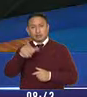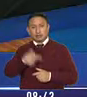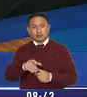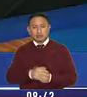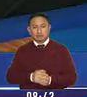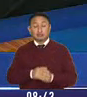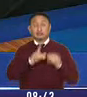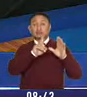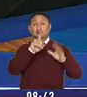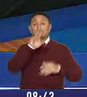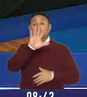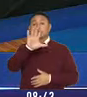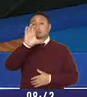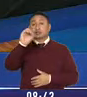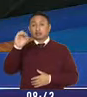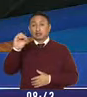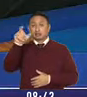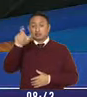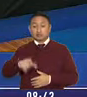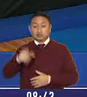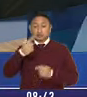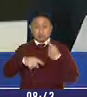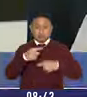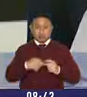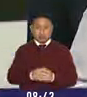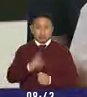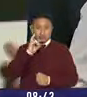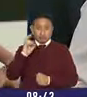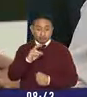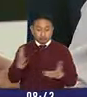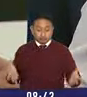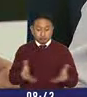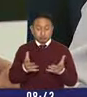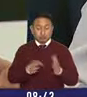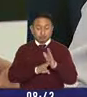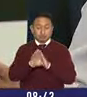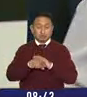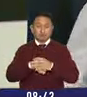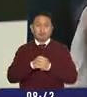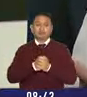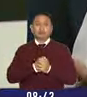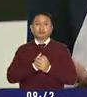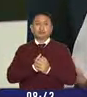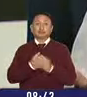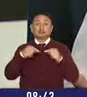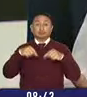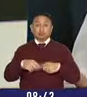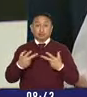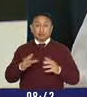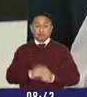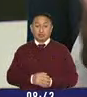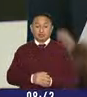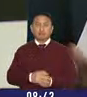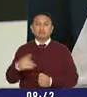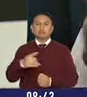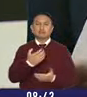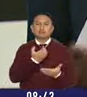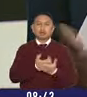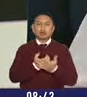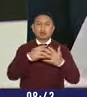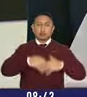de 6.500 establecimientos turísticos que tenemos en la provincia de Pichincha. Y esto también generamos economía